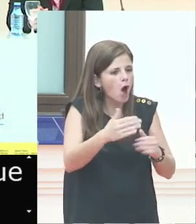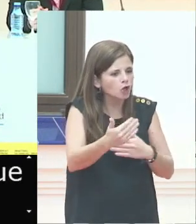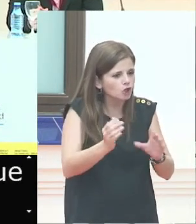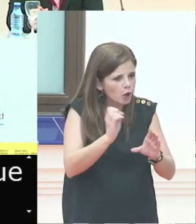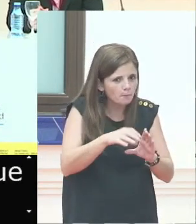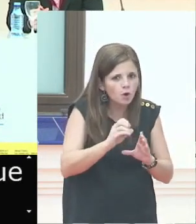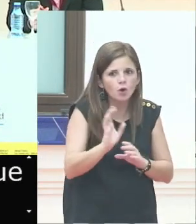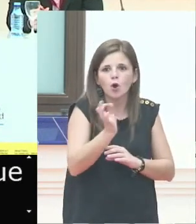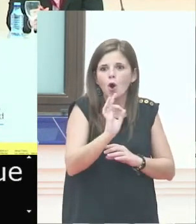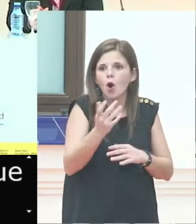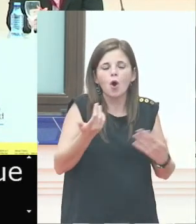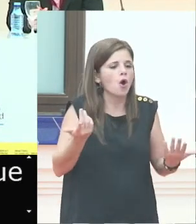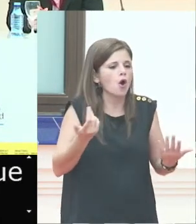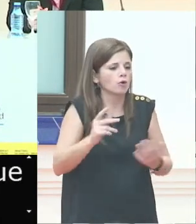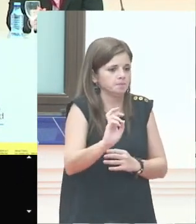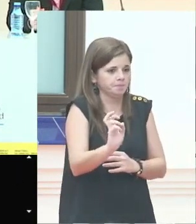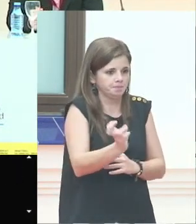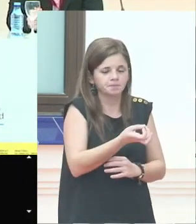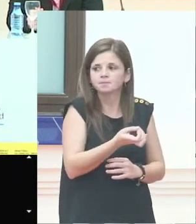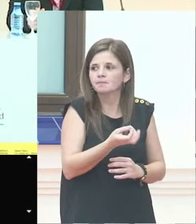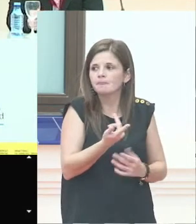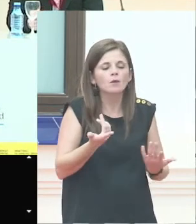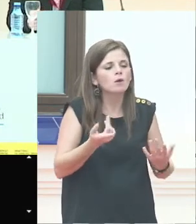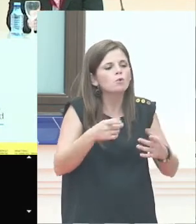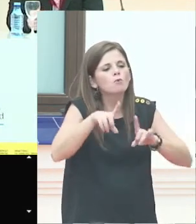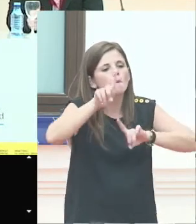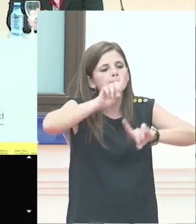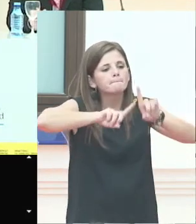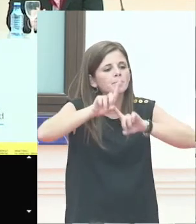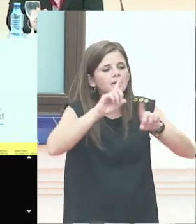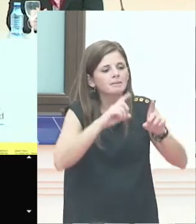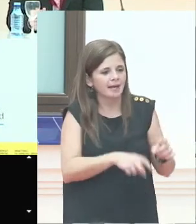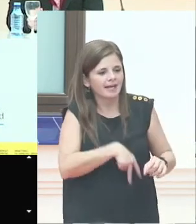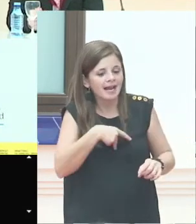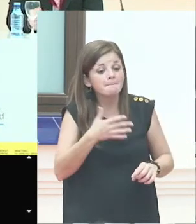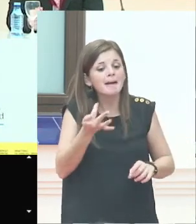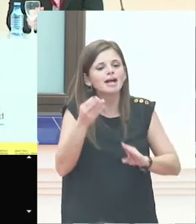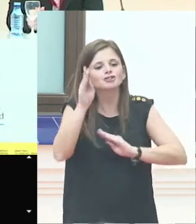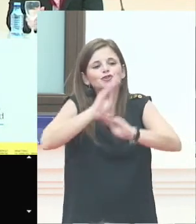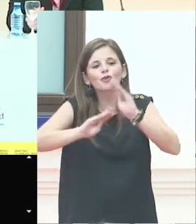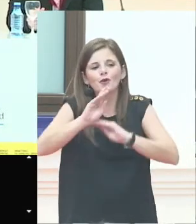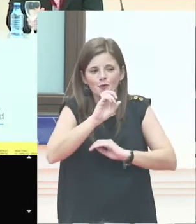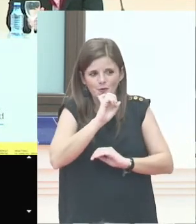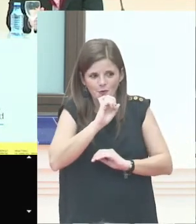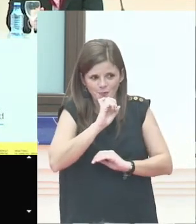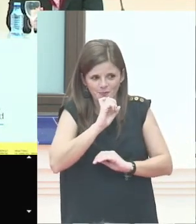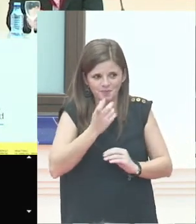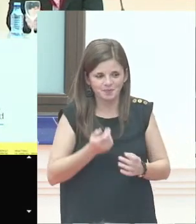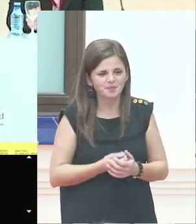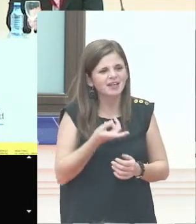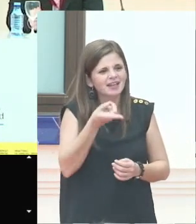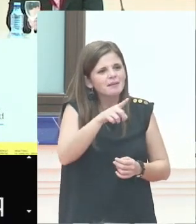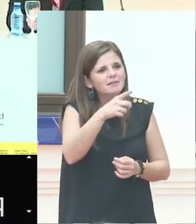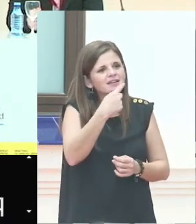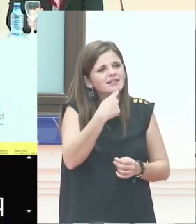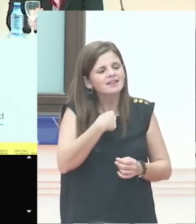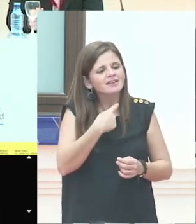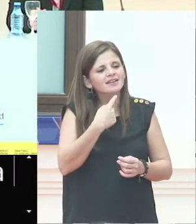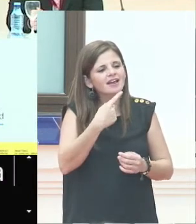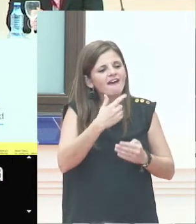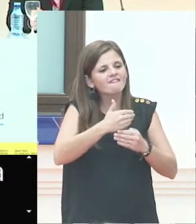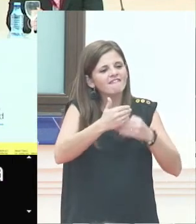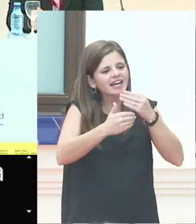también cuáles son las dificultades que son entraña, ¿no?, cuáles son los problemas que puede haber y cuáles son las soluciones. Tú comentabas también las barreras que hay a nivel europeo y